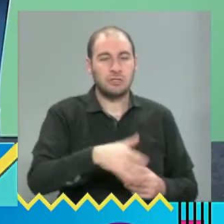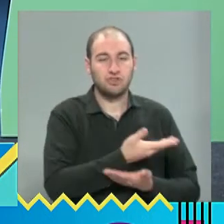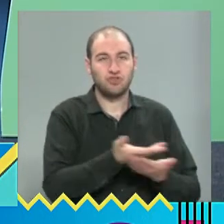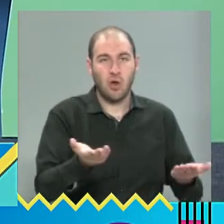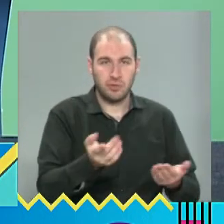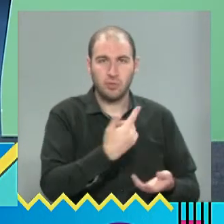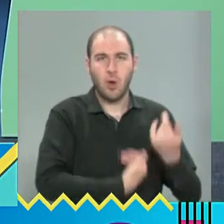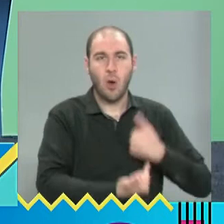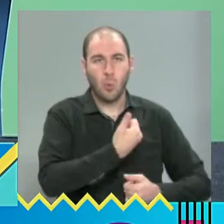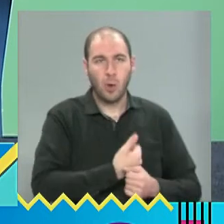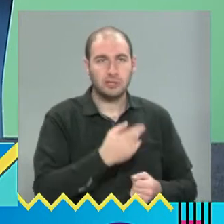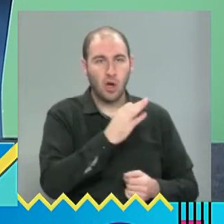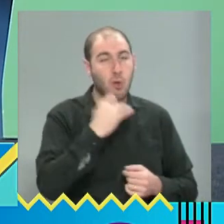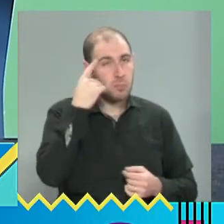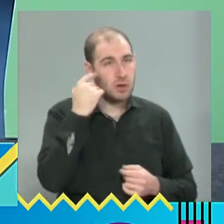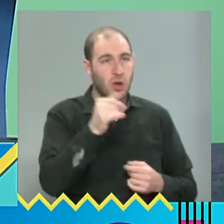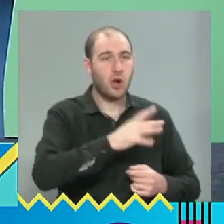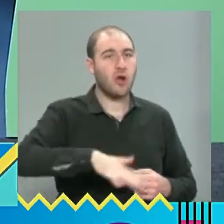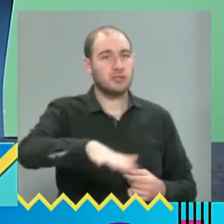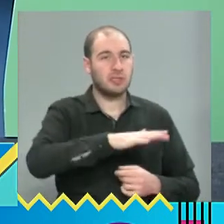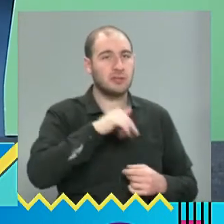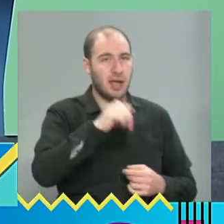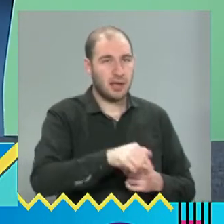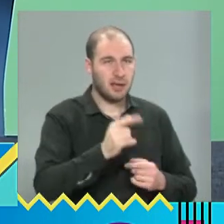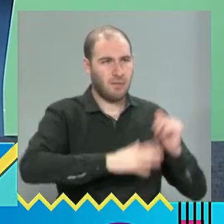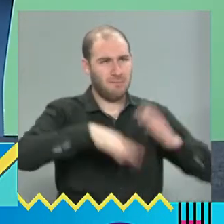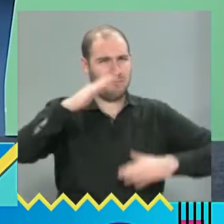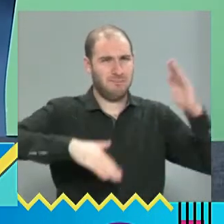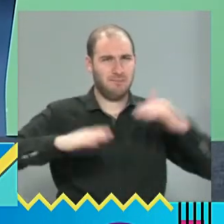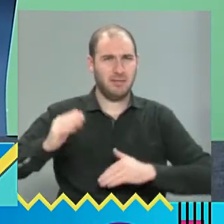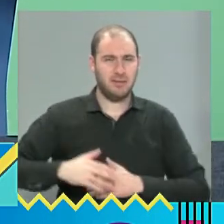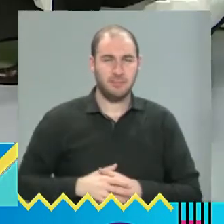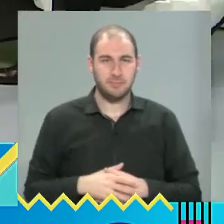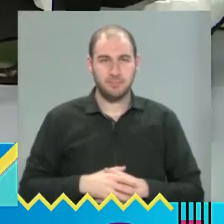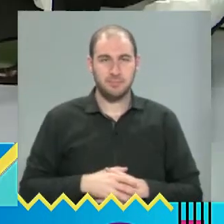para que ustedes nos cuenten y nos den su perspectiva en este contexto de alguna forma de inestabilidad.